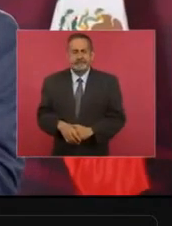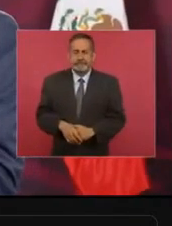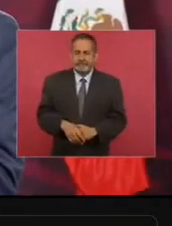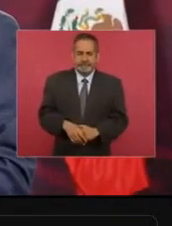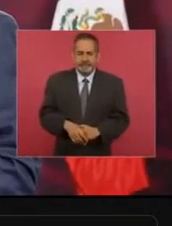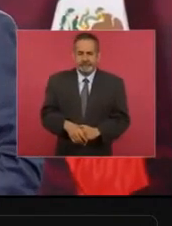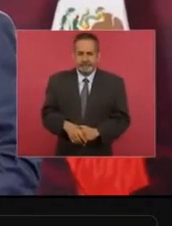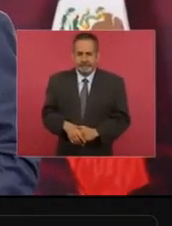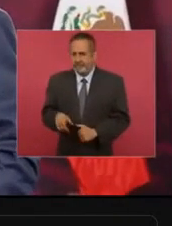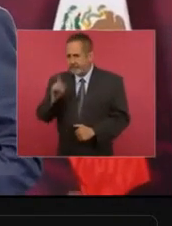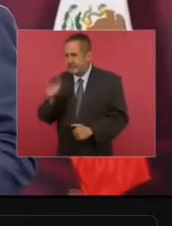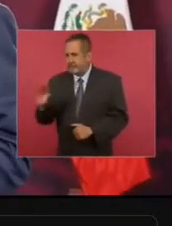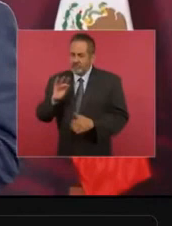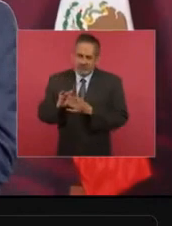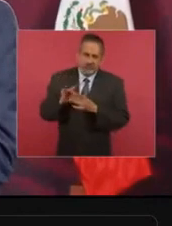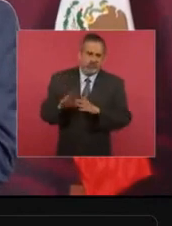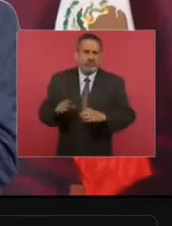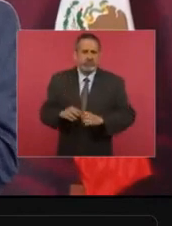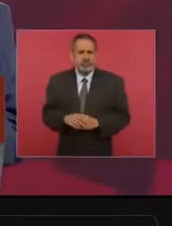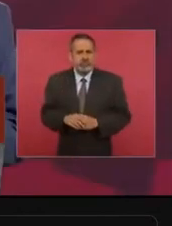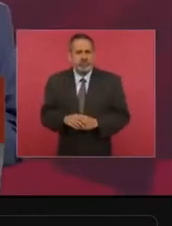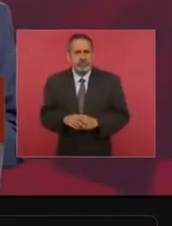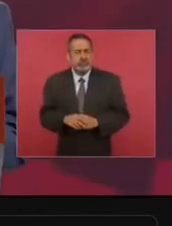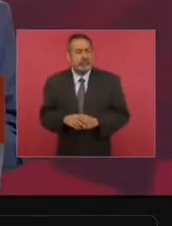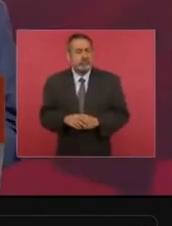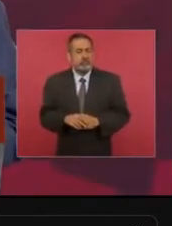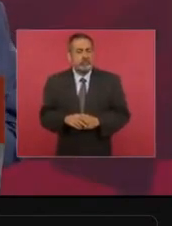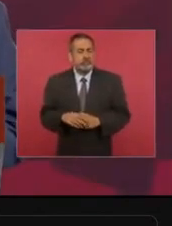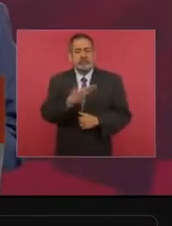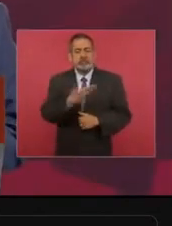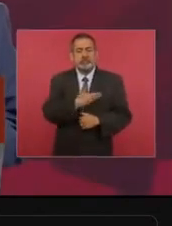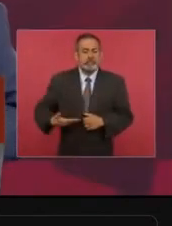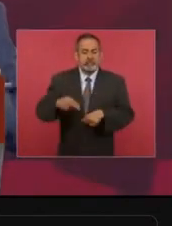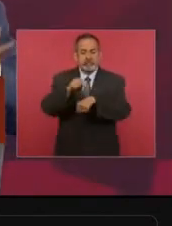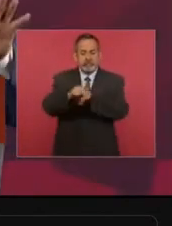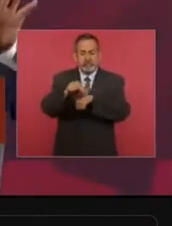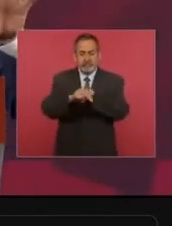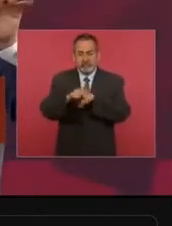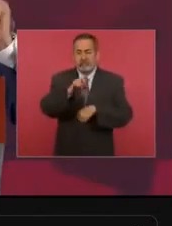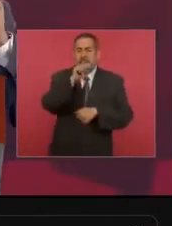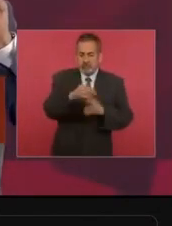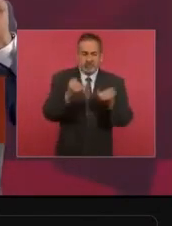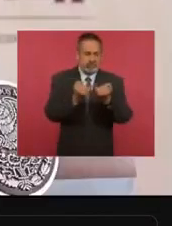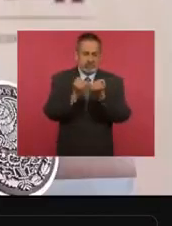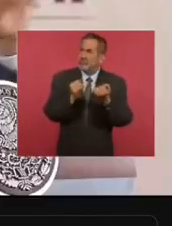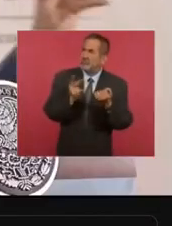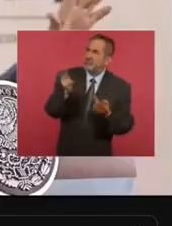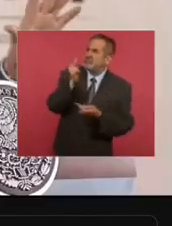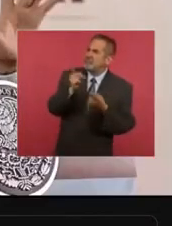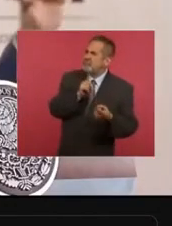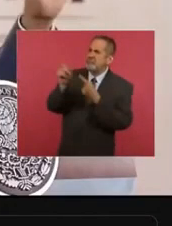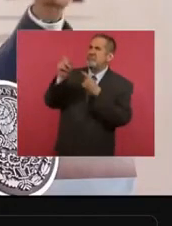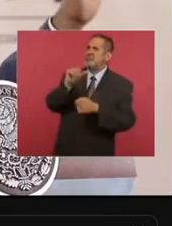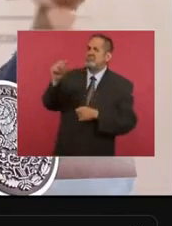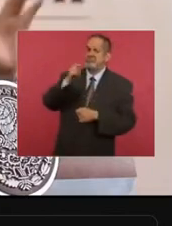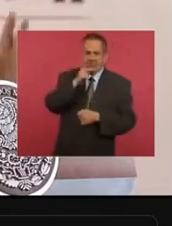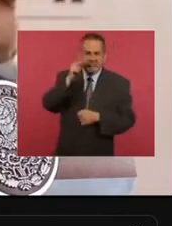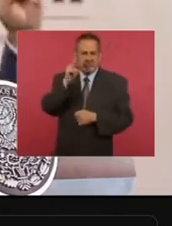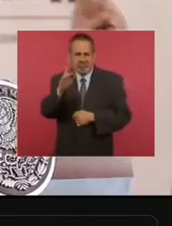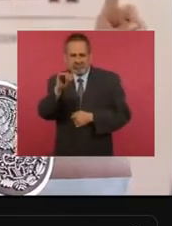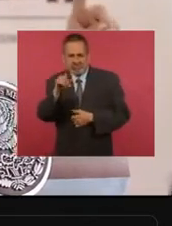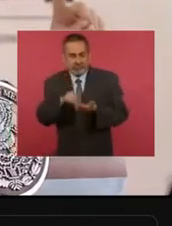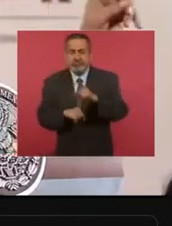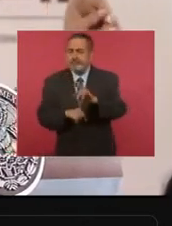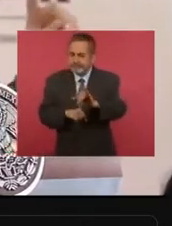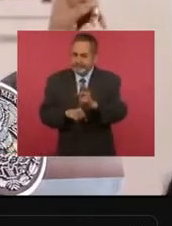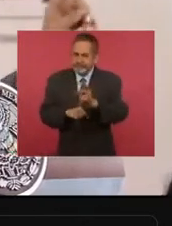todavía me dijo Bueno dice el presidente de Nicaragua también hizo un cuestionamiento al Papa Francisco muy fuerte